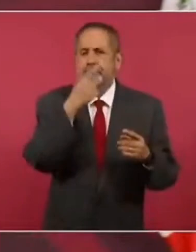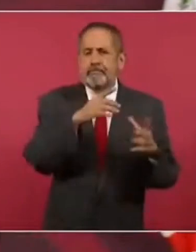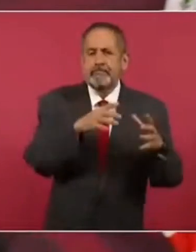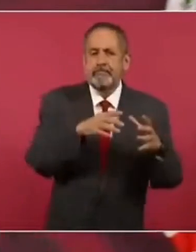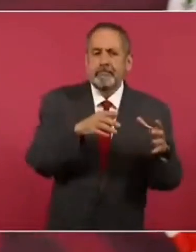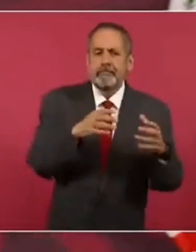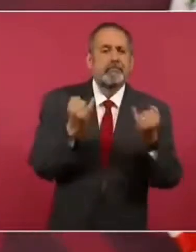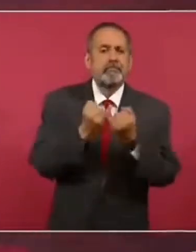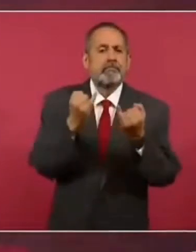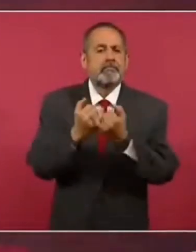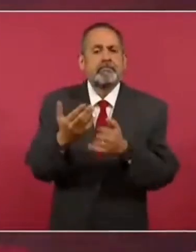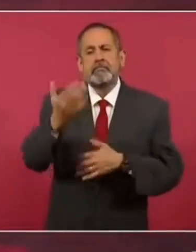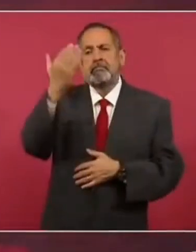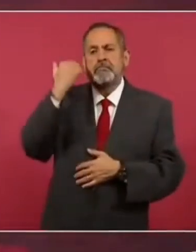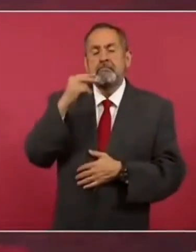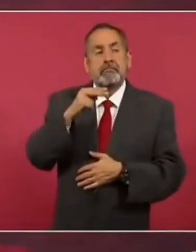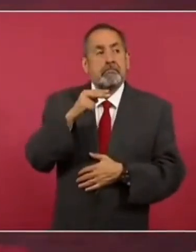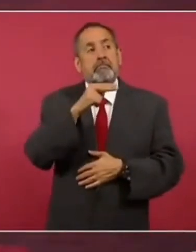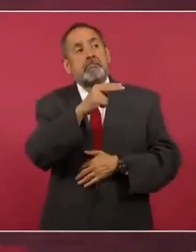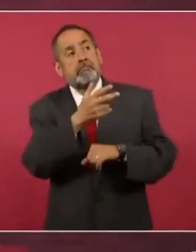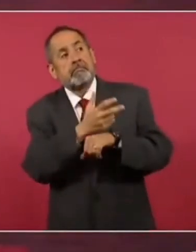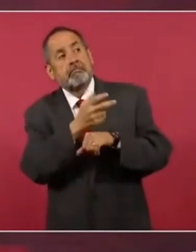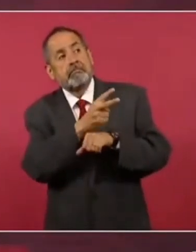como antes.